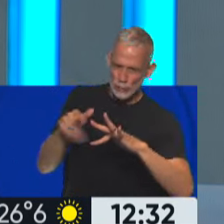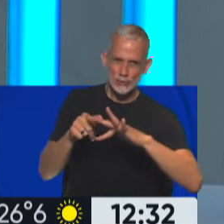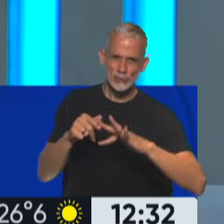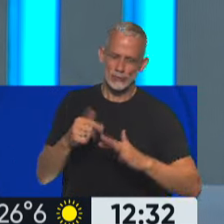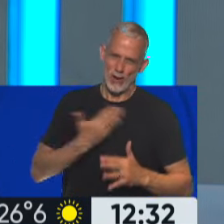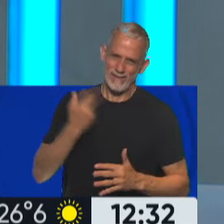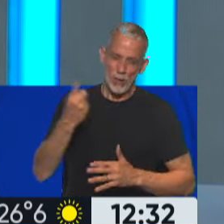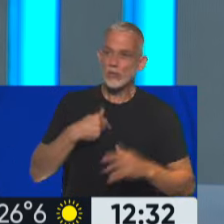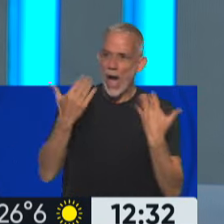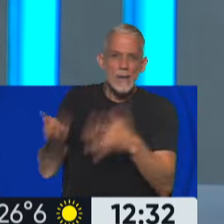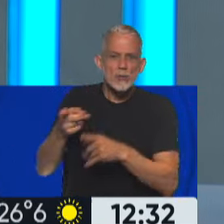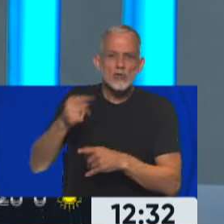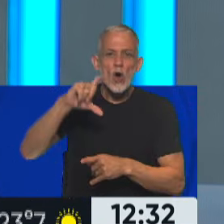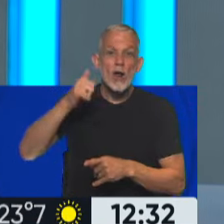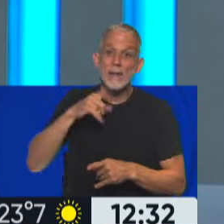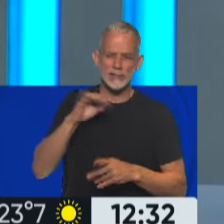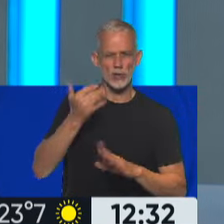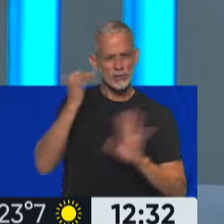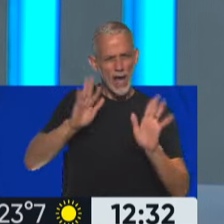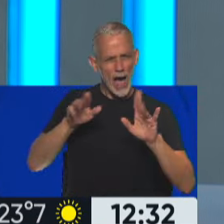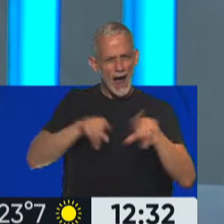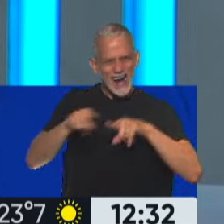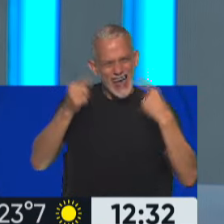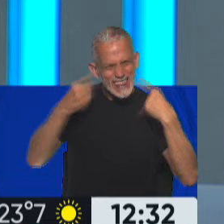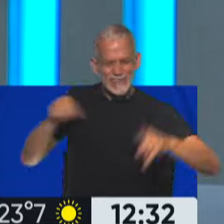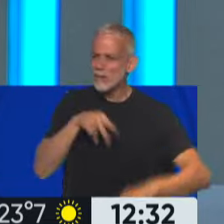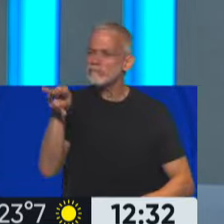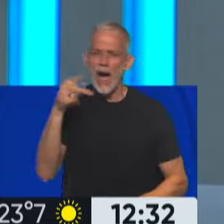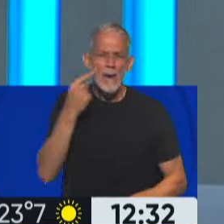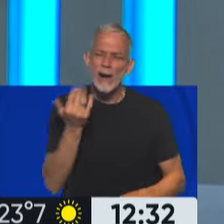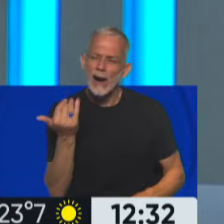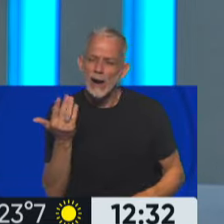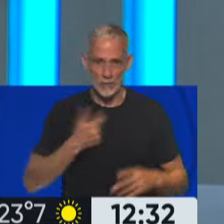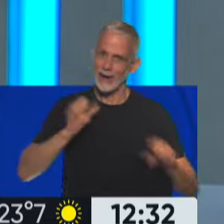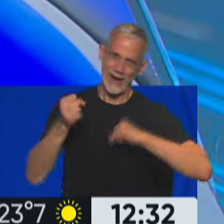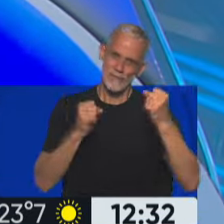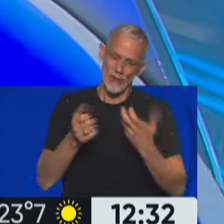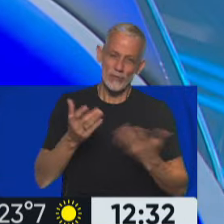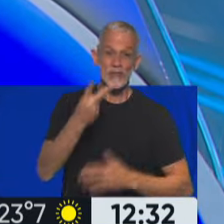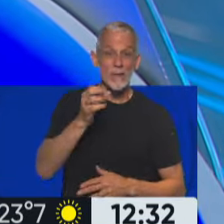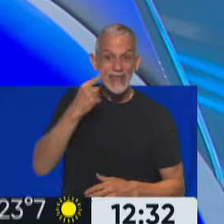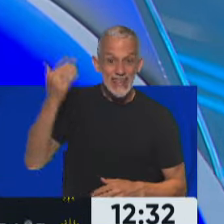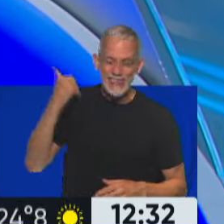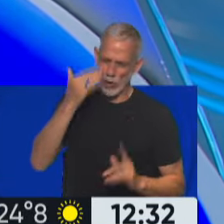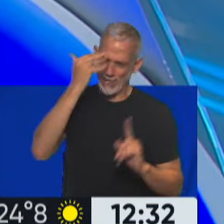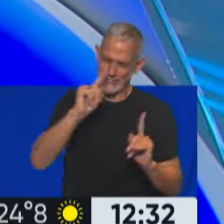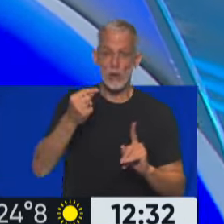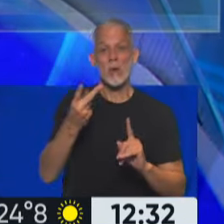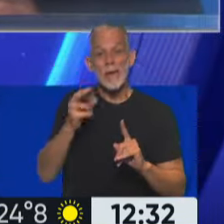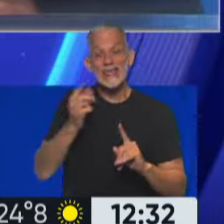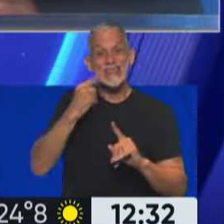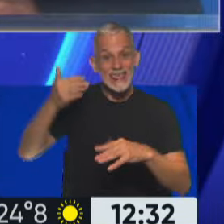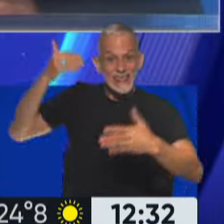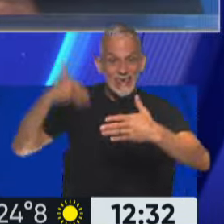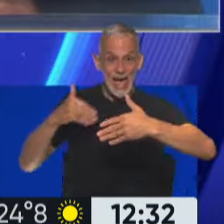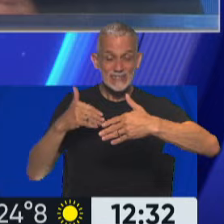todos apoyando a colapinto Y sí ya la miras de otra manera la carrera mir nervioso que hace 20 días no 15 porque hace 15 corrió la